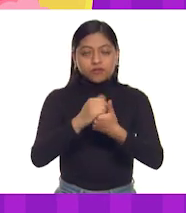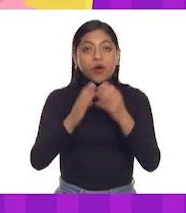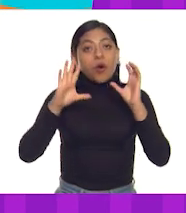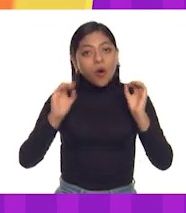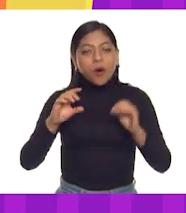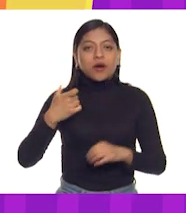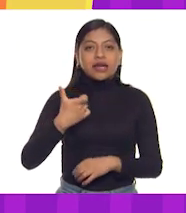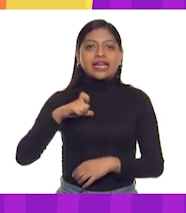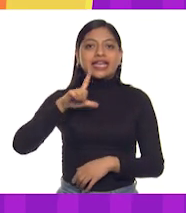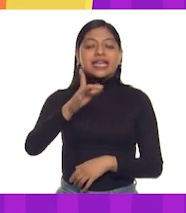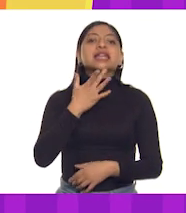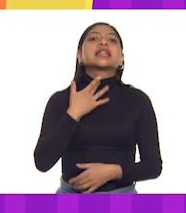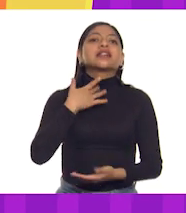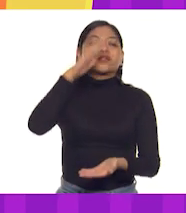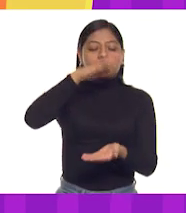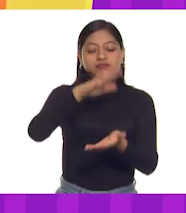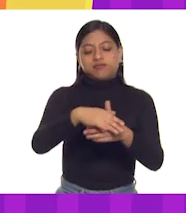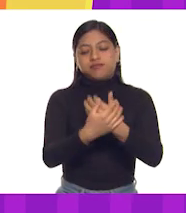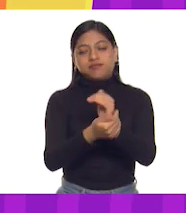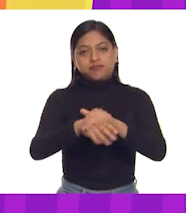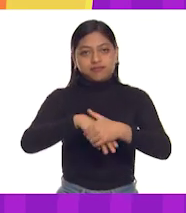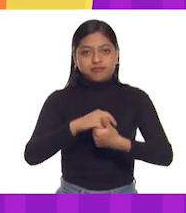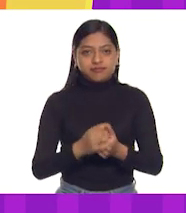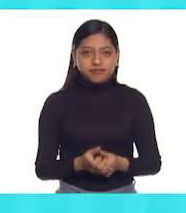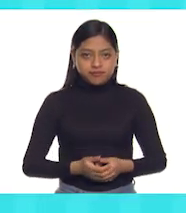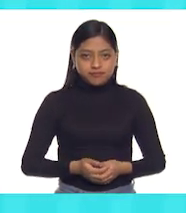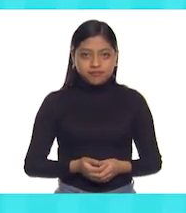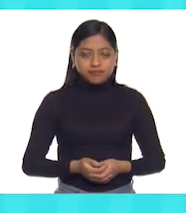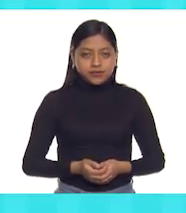o aplica desinfectante a base de agua y alcohol.